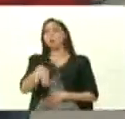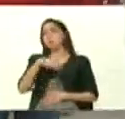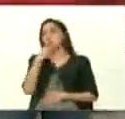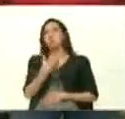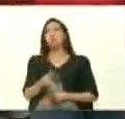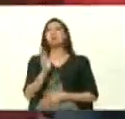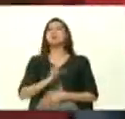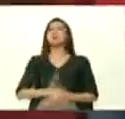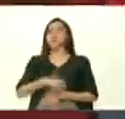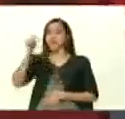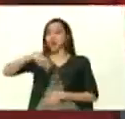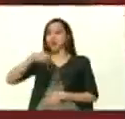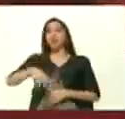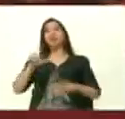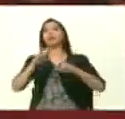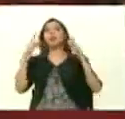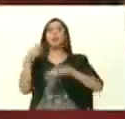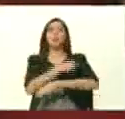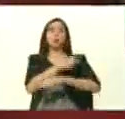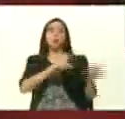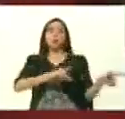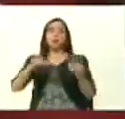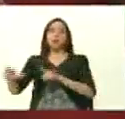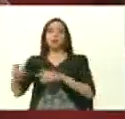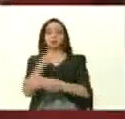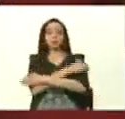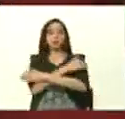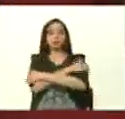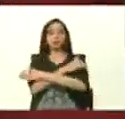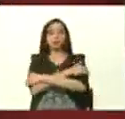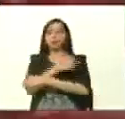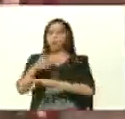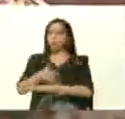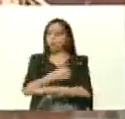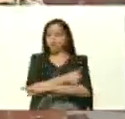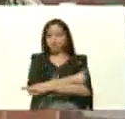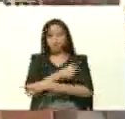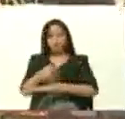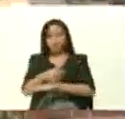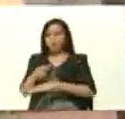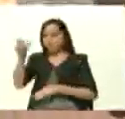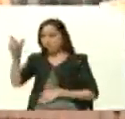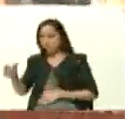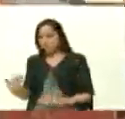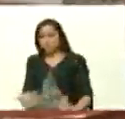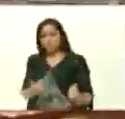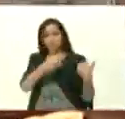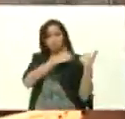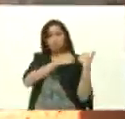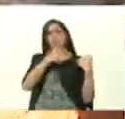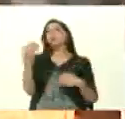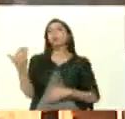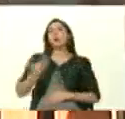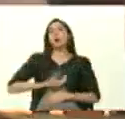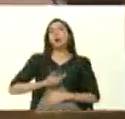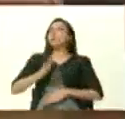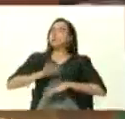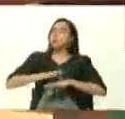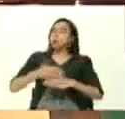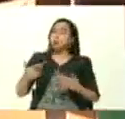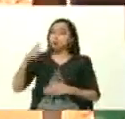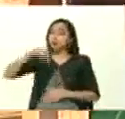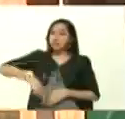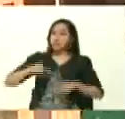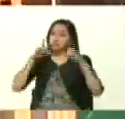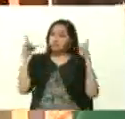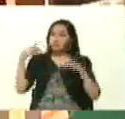El estado de La Guaira. Así quiero es. Felicitar a sus autoridades, al gobernador encargado, al alcalde, porque es uno de los estados